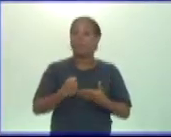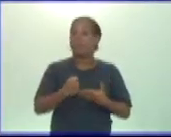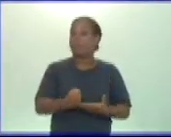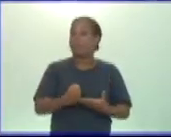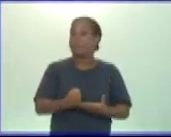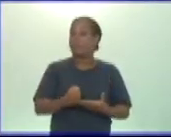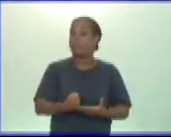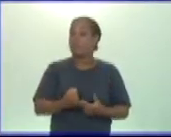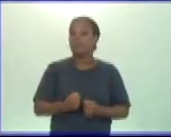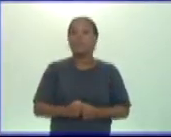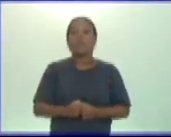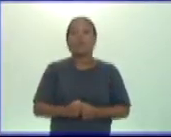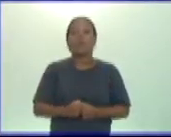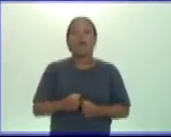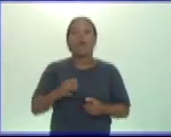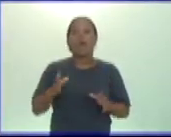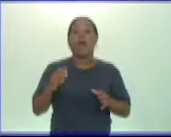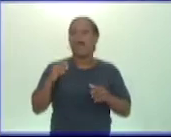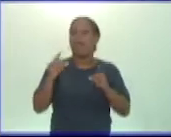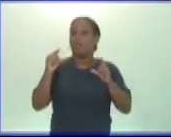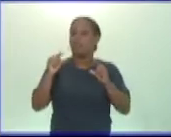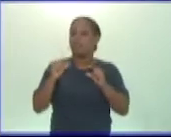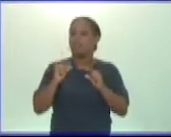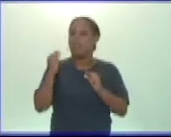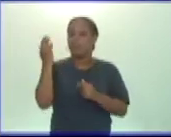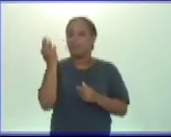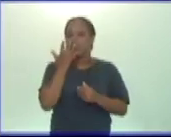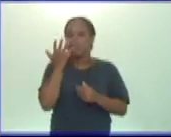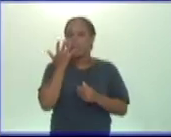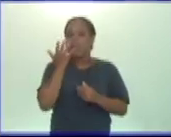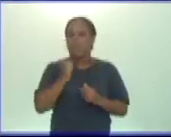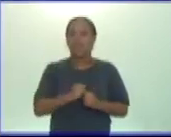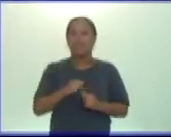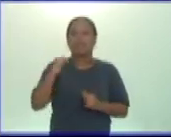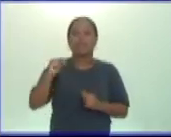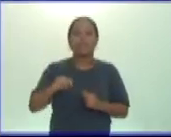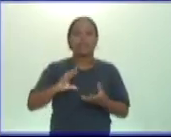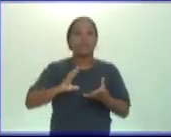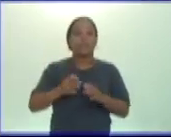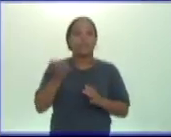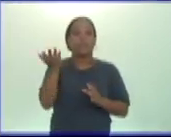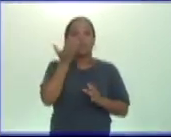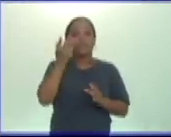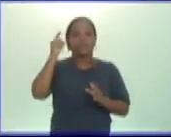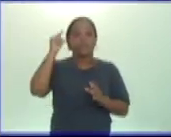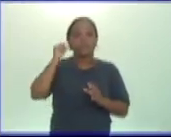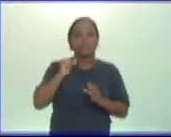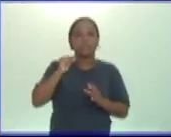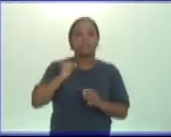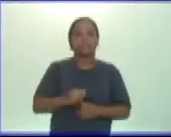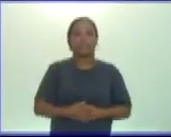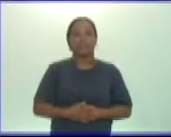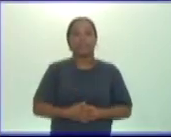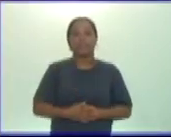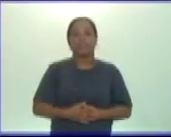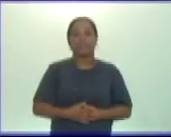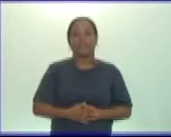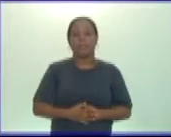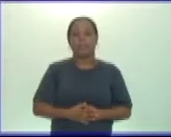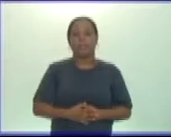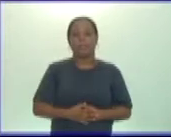manera eficaz a la reducción del aire y que éste, de manera respirable, agote su capacidad.